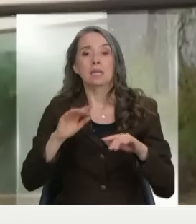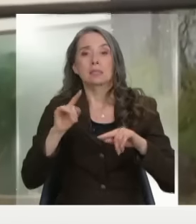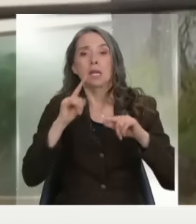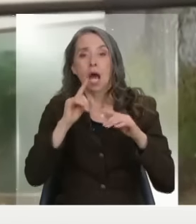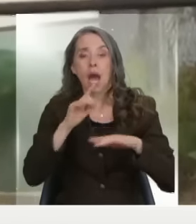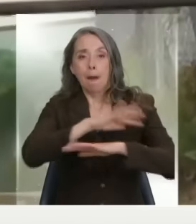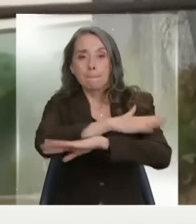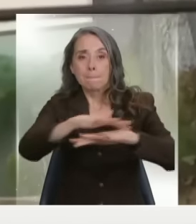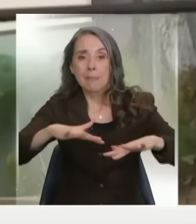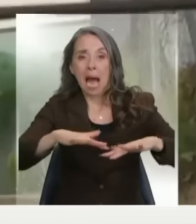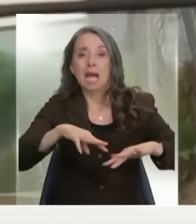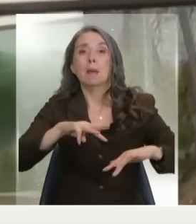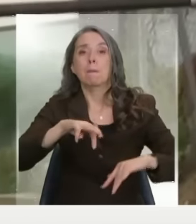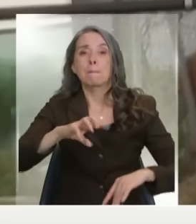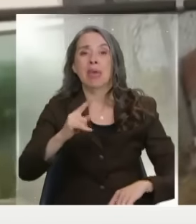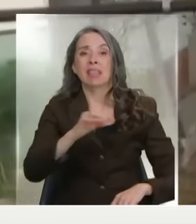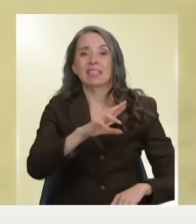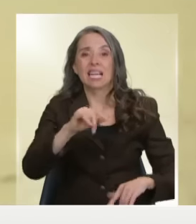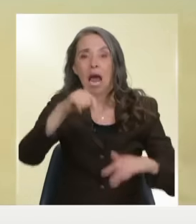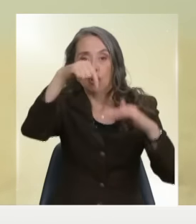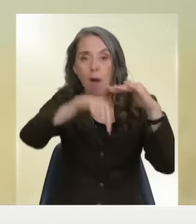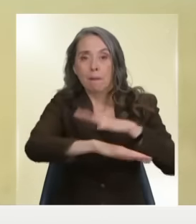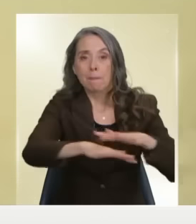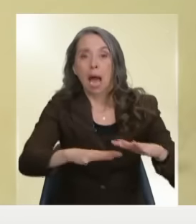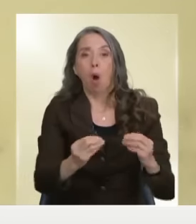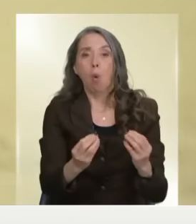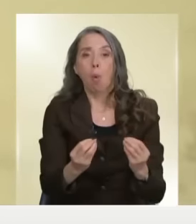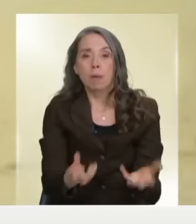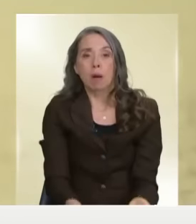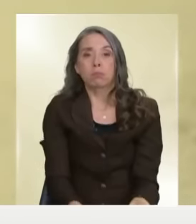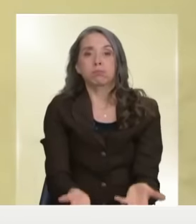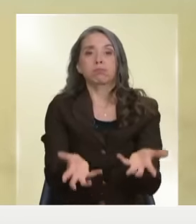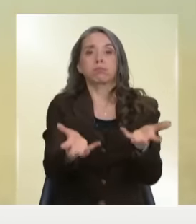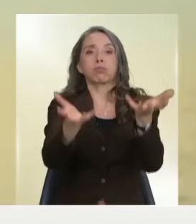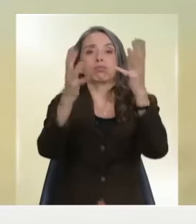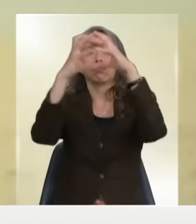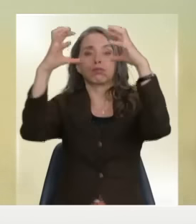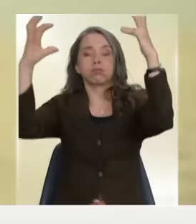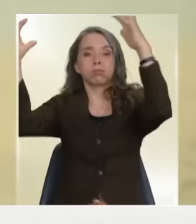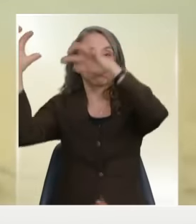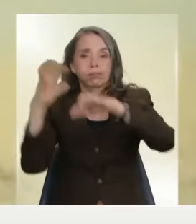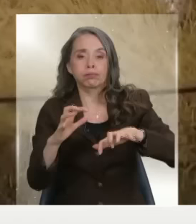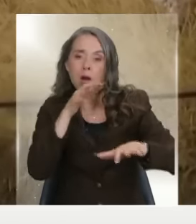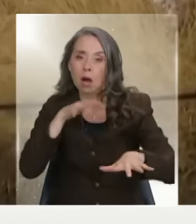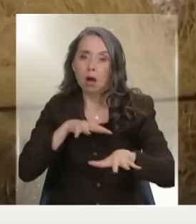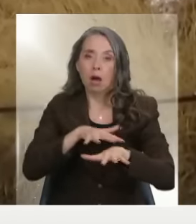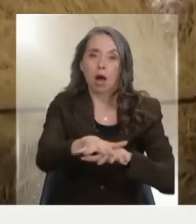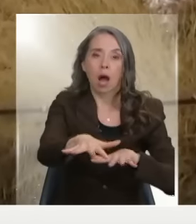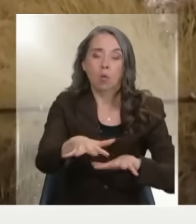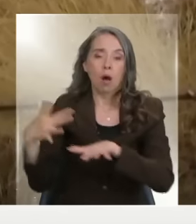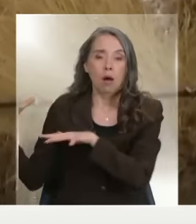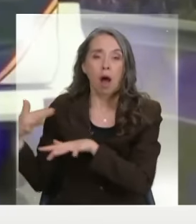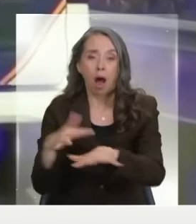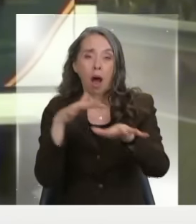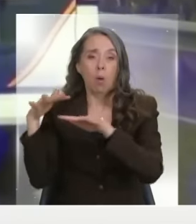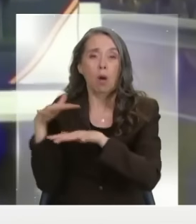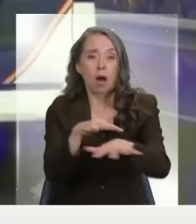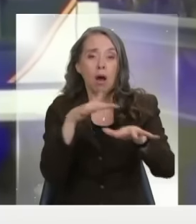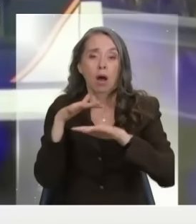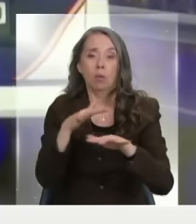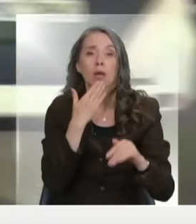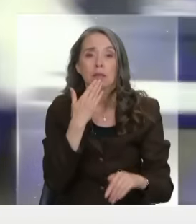en el Mediterráneo, aumentó la potencia de estas perturbaciones atmosféricas. Inundaciones torrenciales